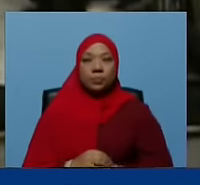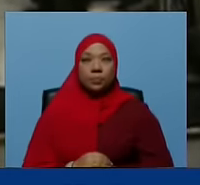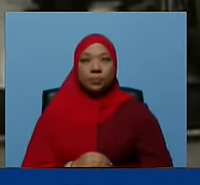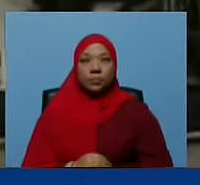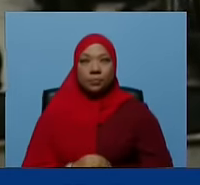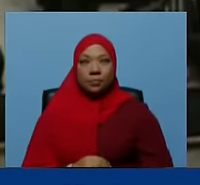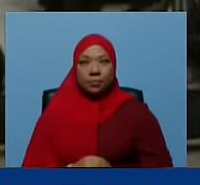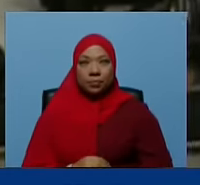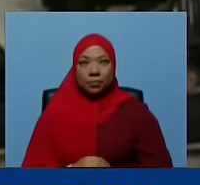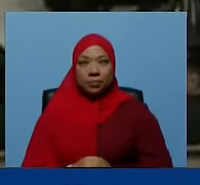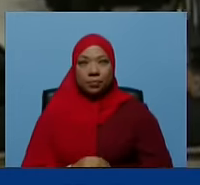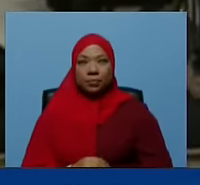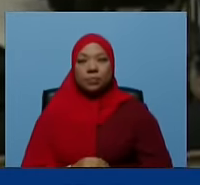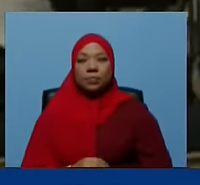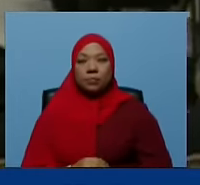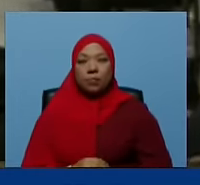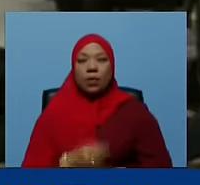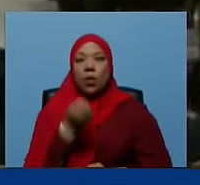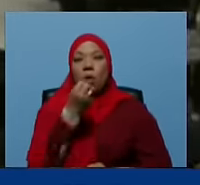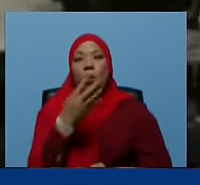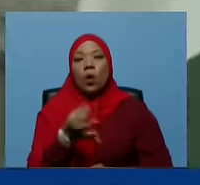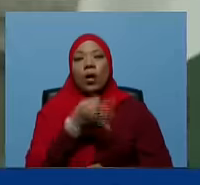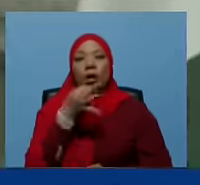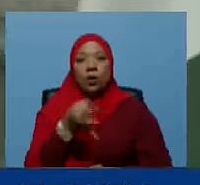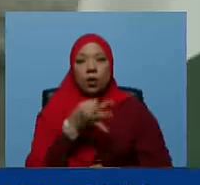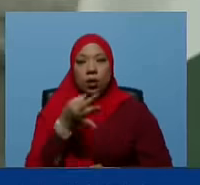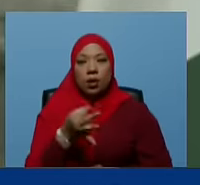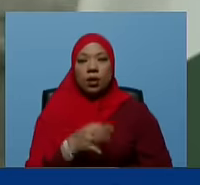Venezuela. Bueno, buenas noches.